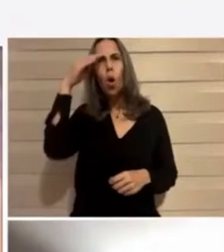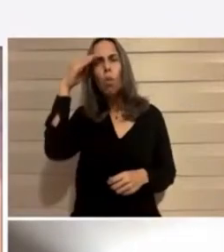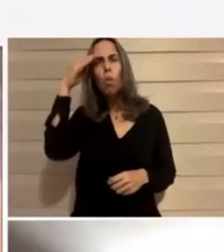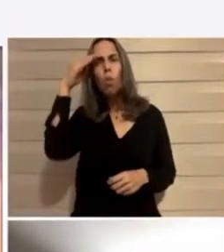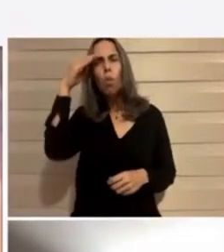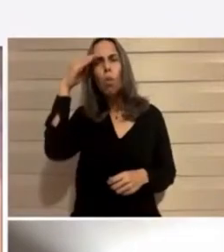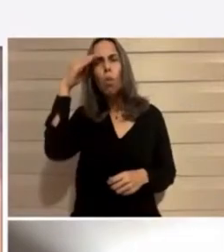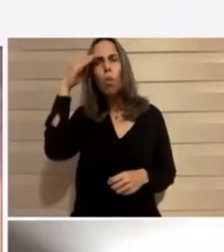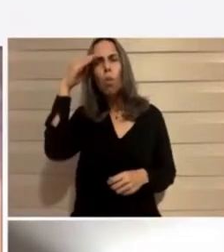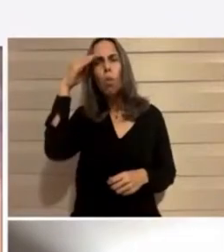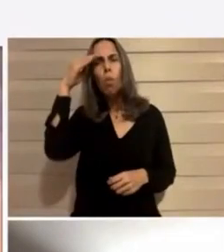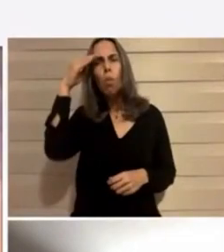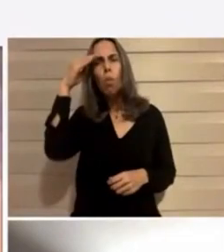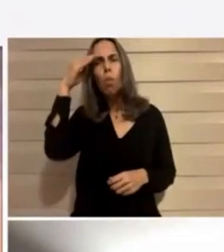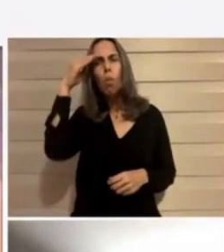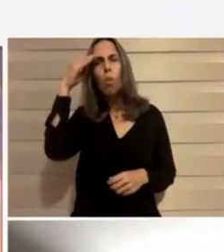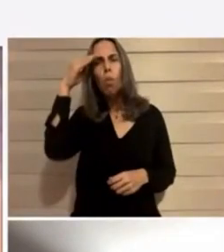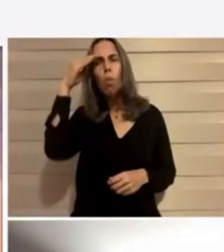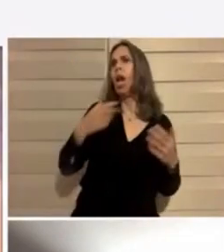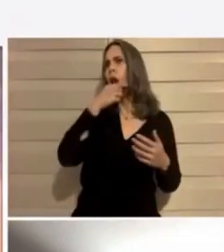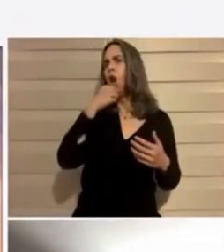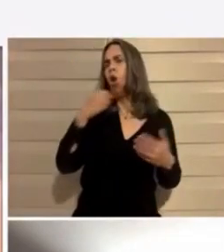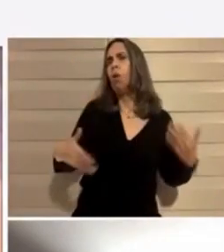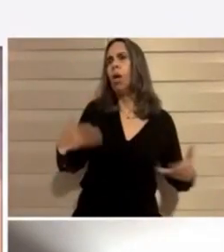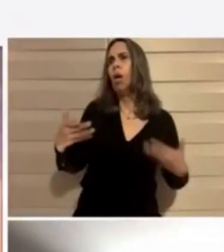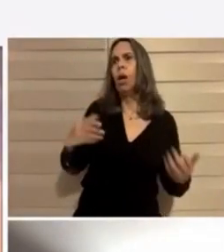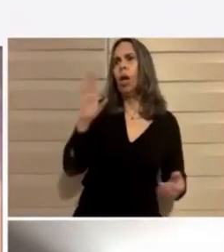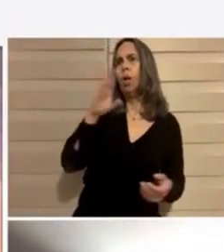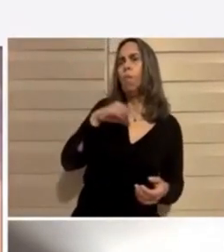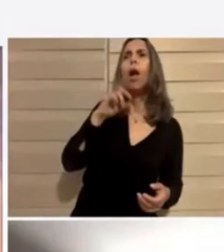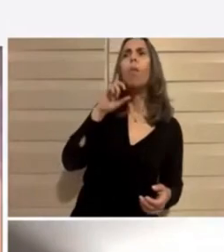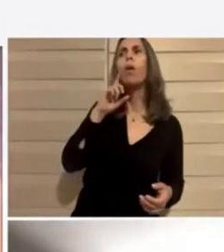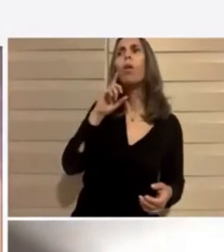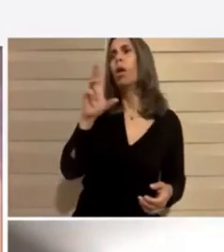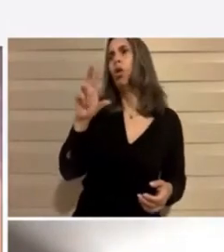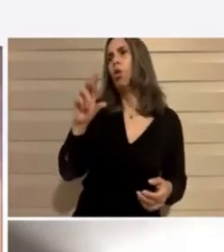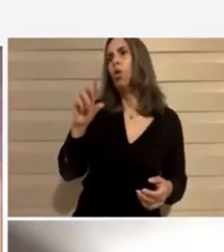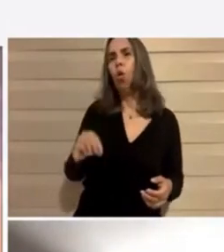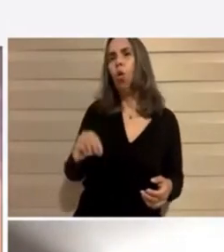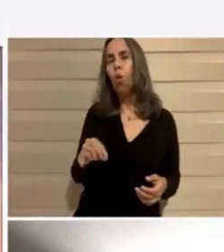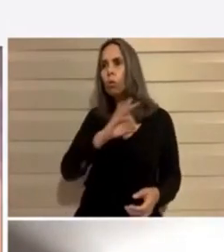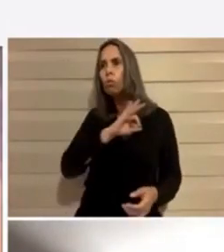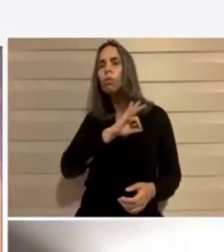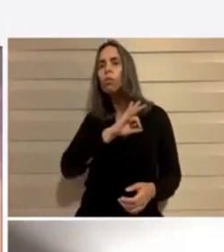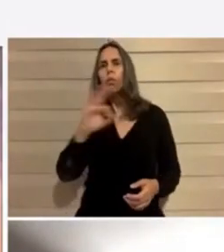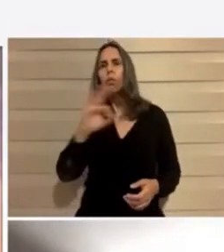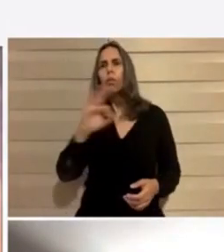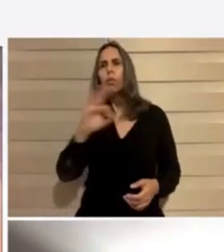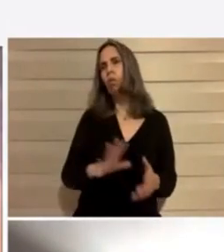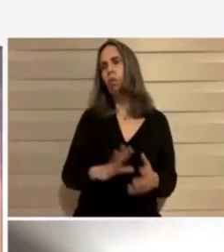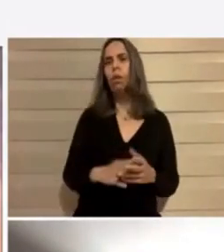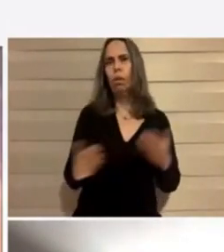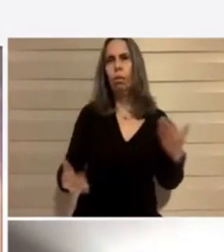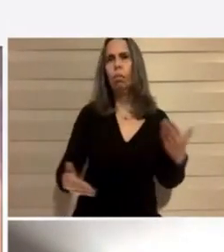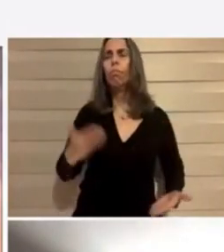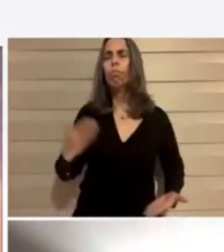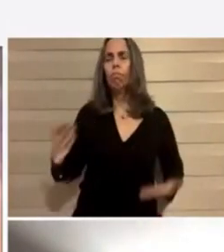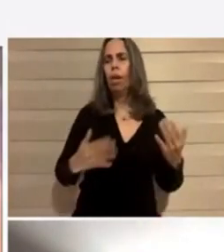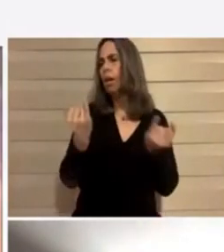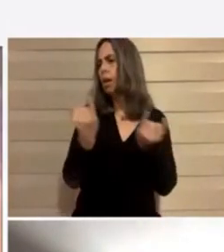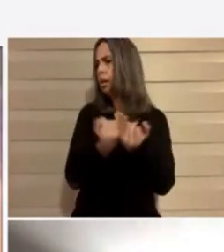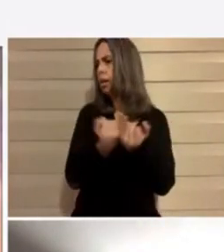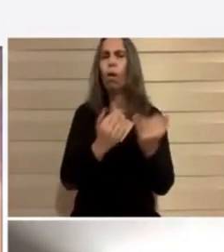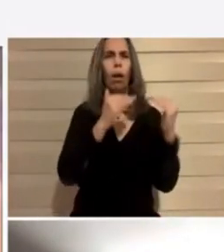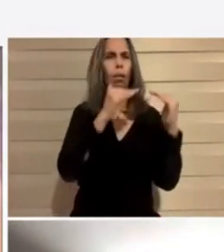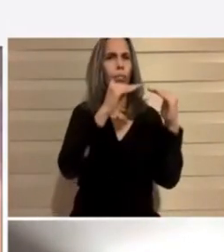tratar de quitar esos estereotipos, exponiéndonos a cosas que usualmente no pensaríamos que nos gustarían. Otra arte que me apasiona mucho